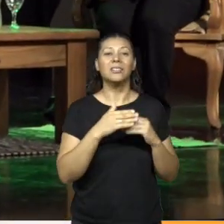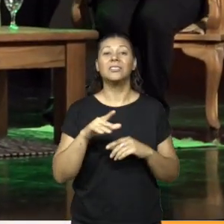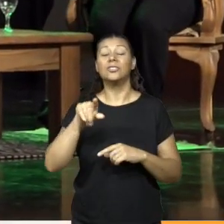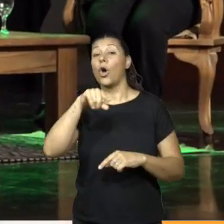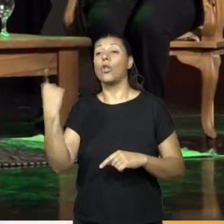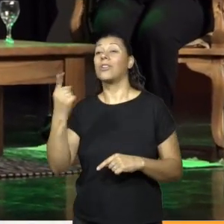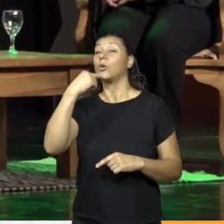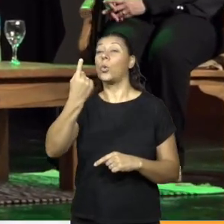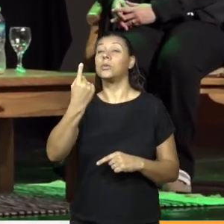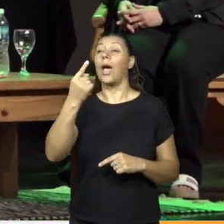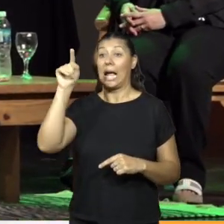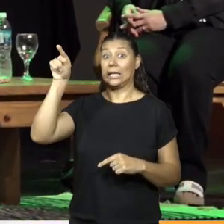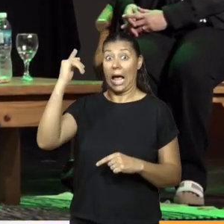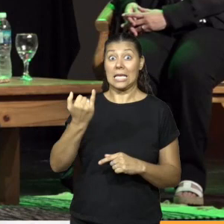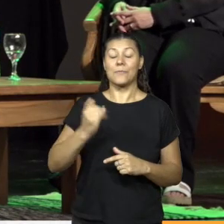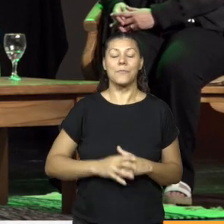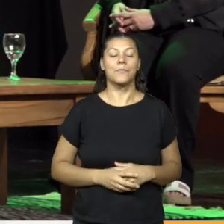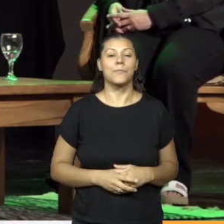aquí.